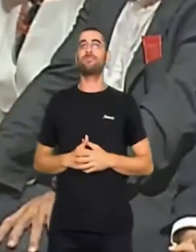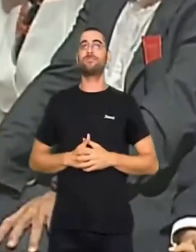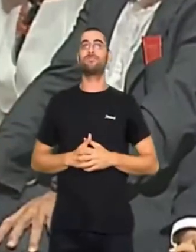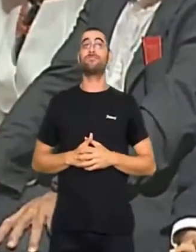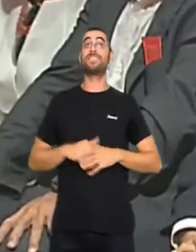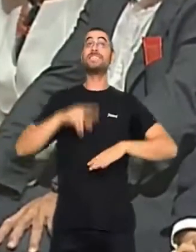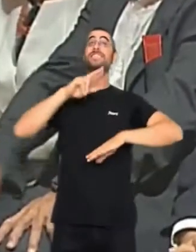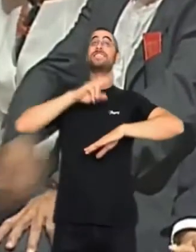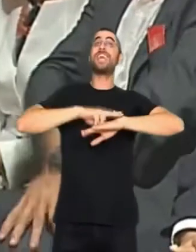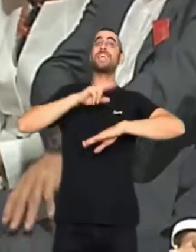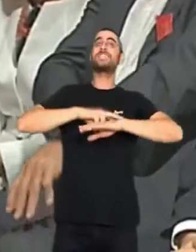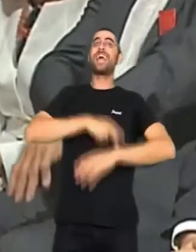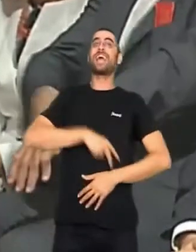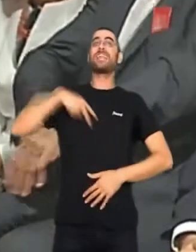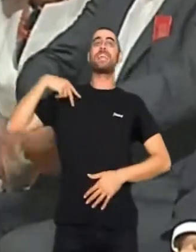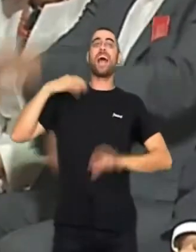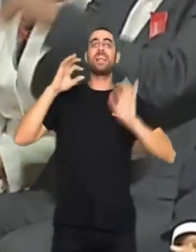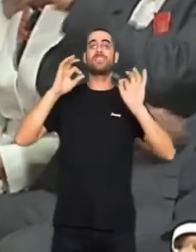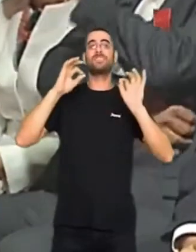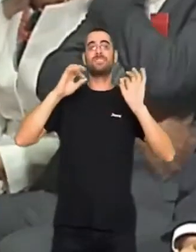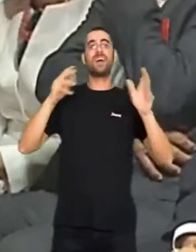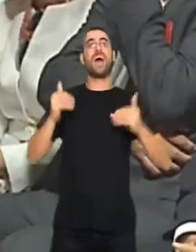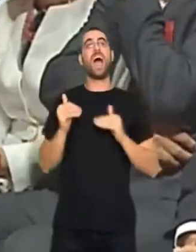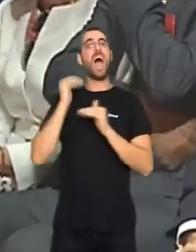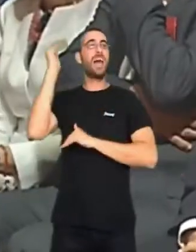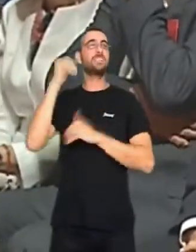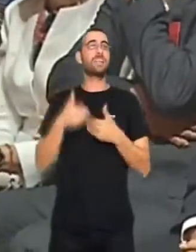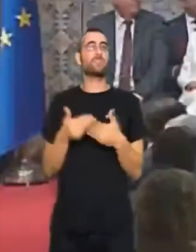teniente general, jefe del quartel general terrestre de alta disponibilitat,